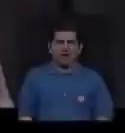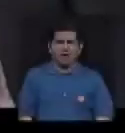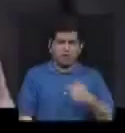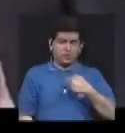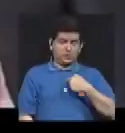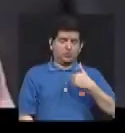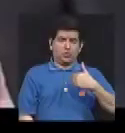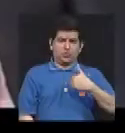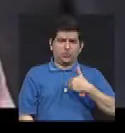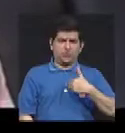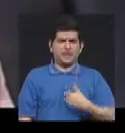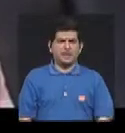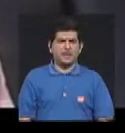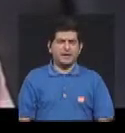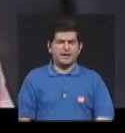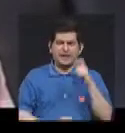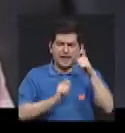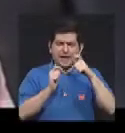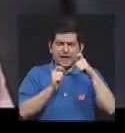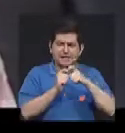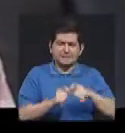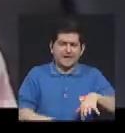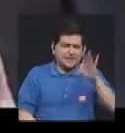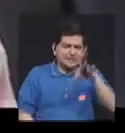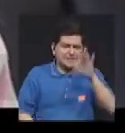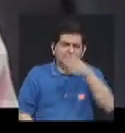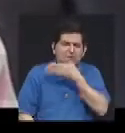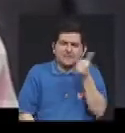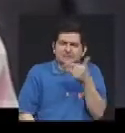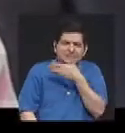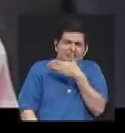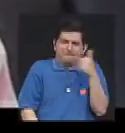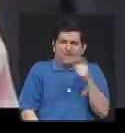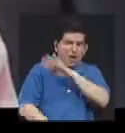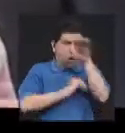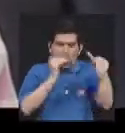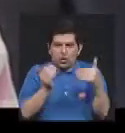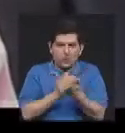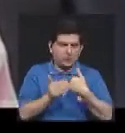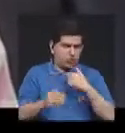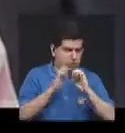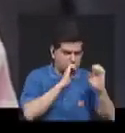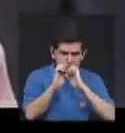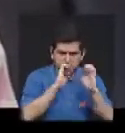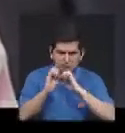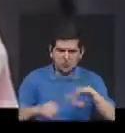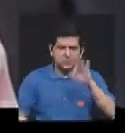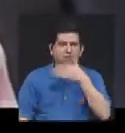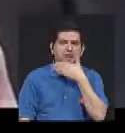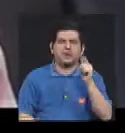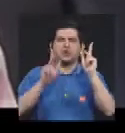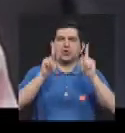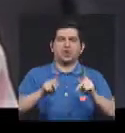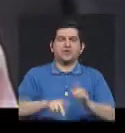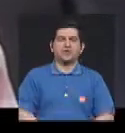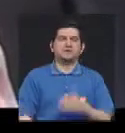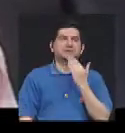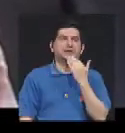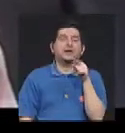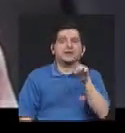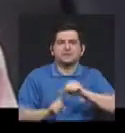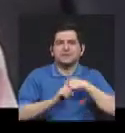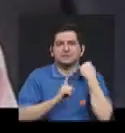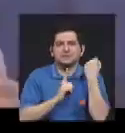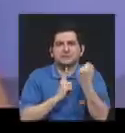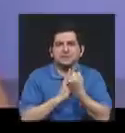Yo tuve un acierto muy grande en escoger a los mejores. De todos los que entrevisté, escogí a los mejores y